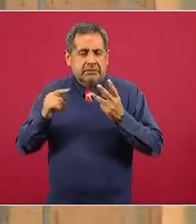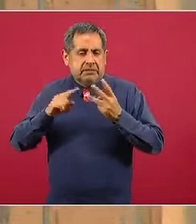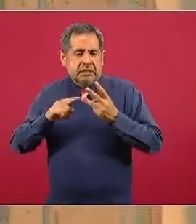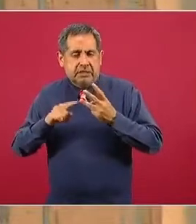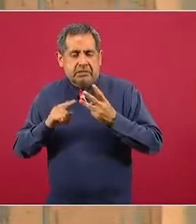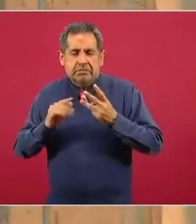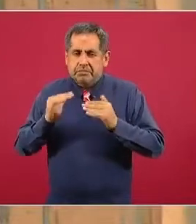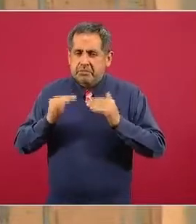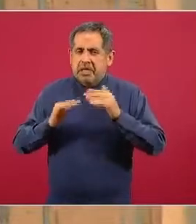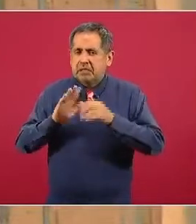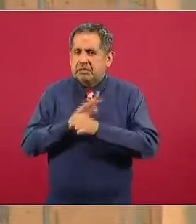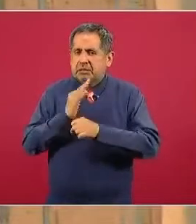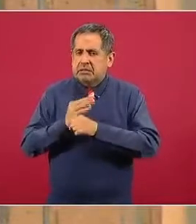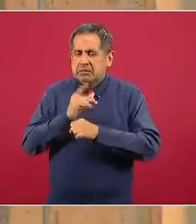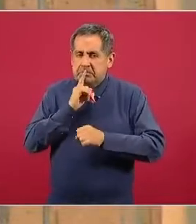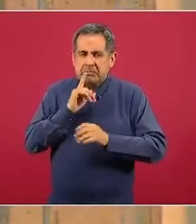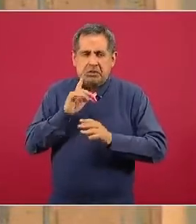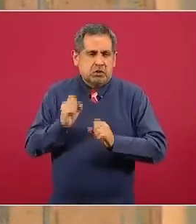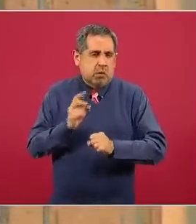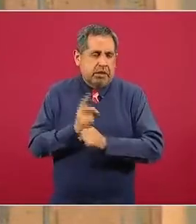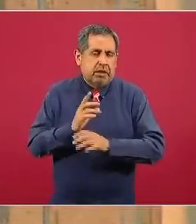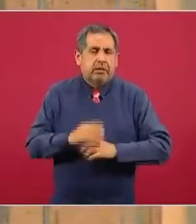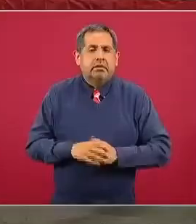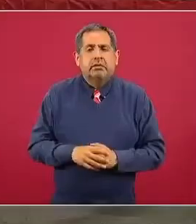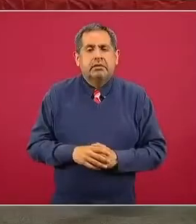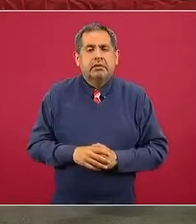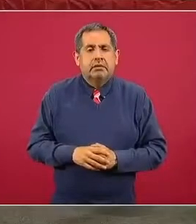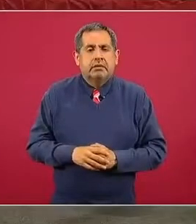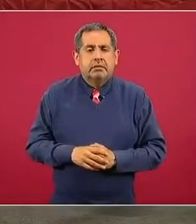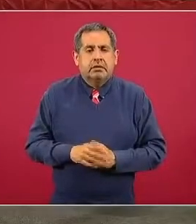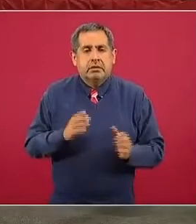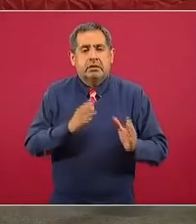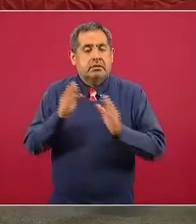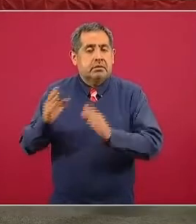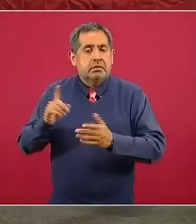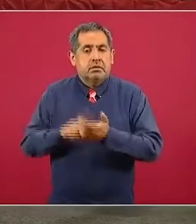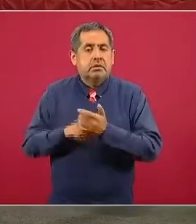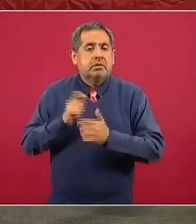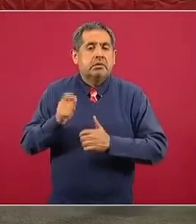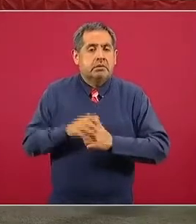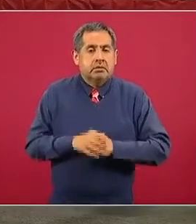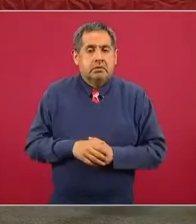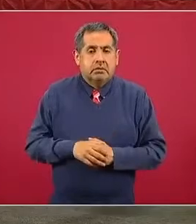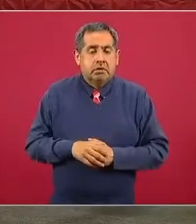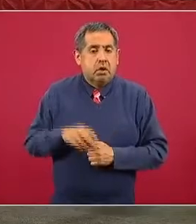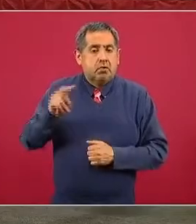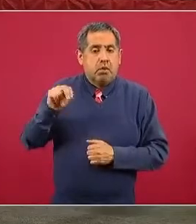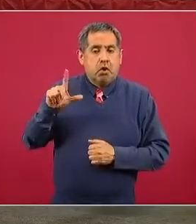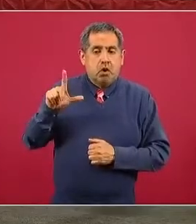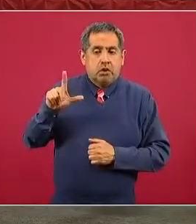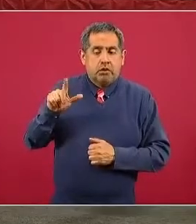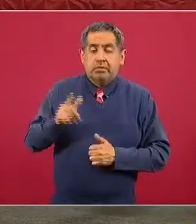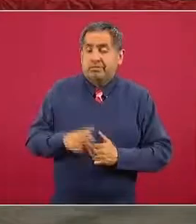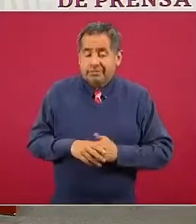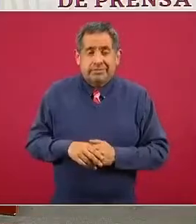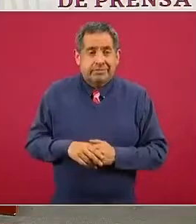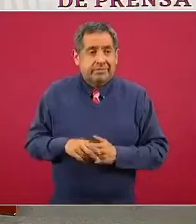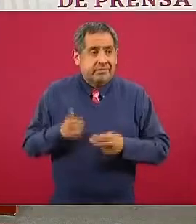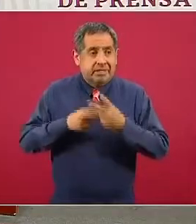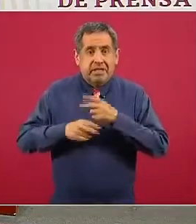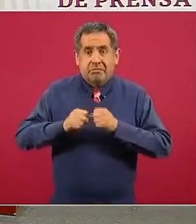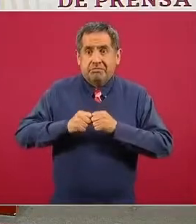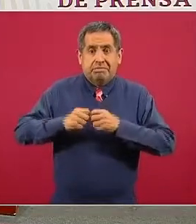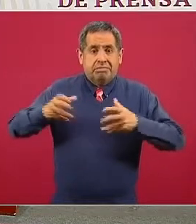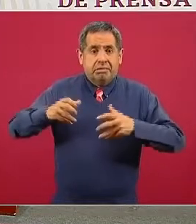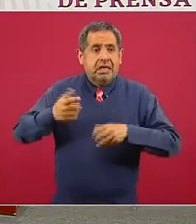están todavía en niveles, digamos, de seguridad. Veamos el siguiente estado. Nuevo León, un incremento también